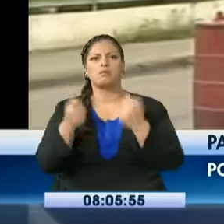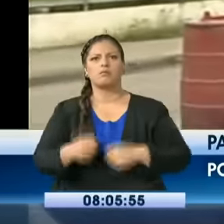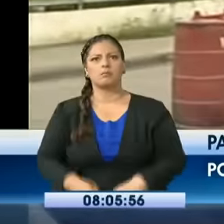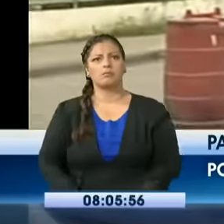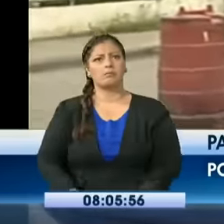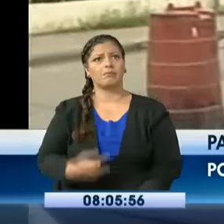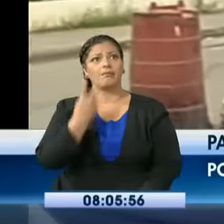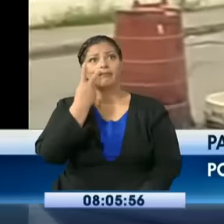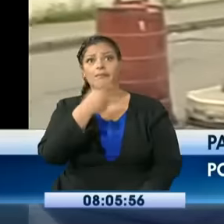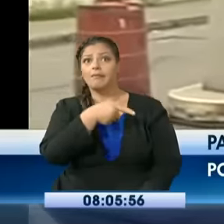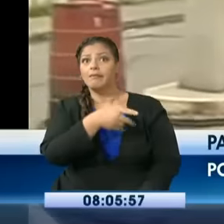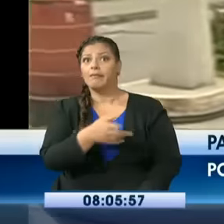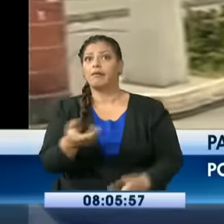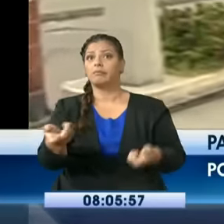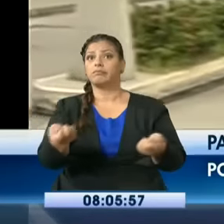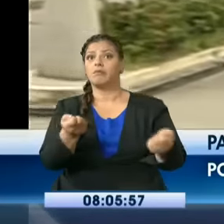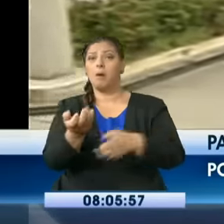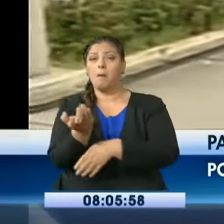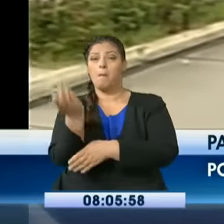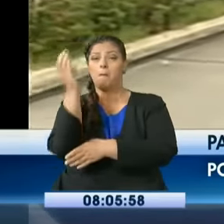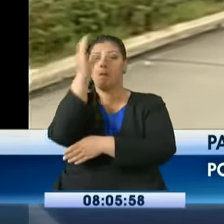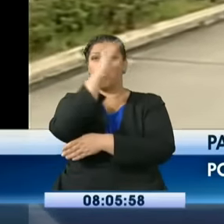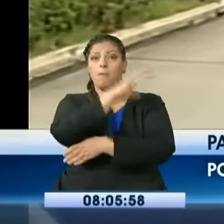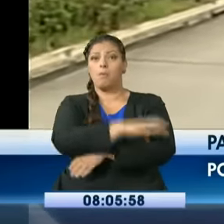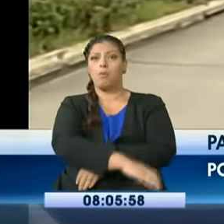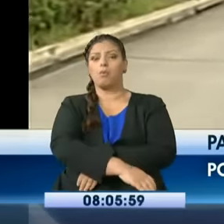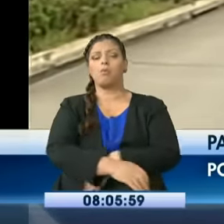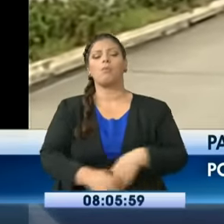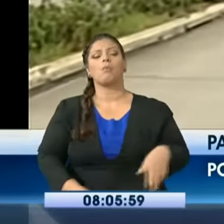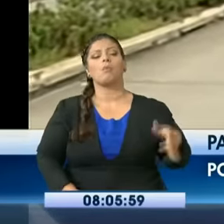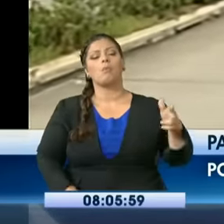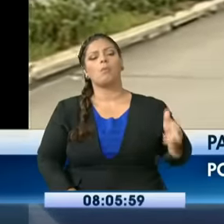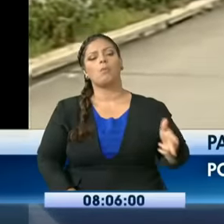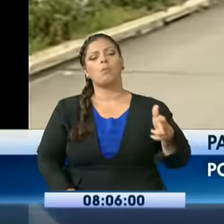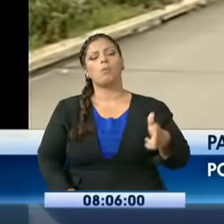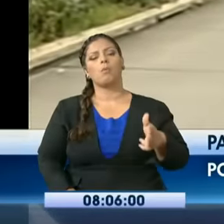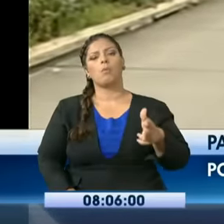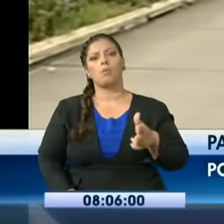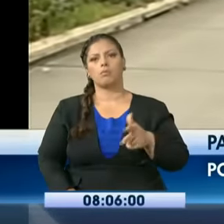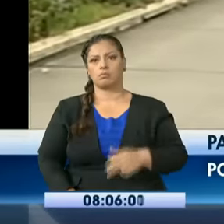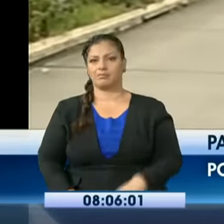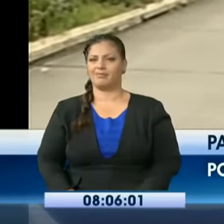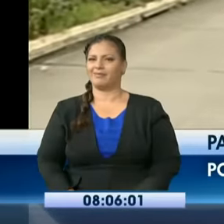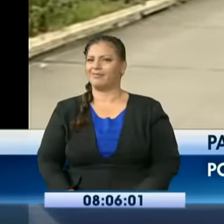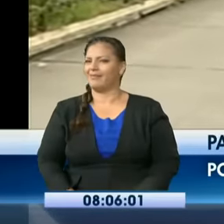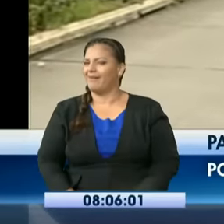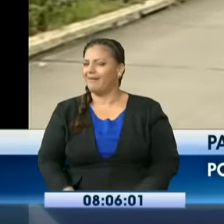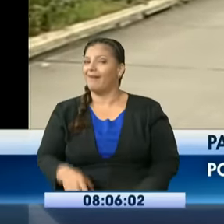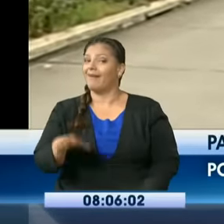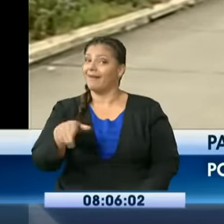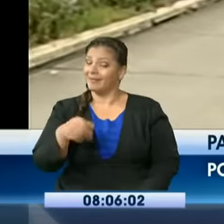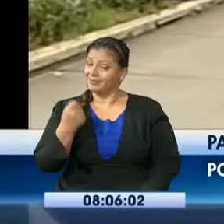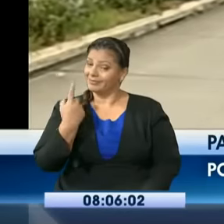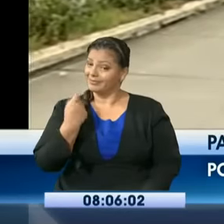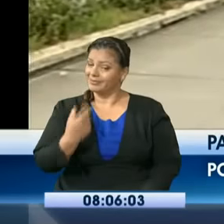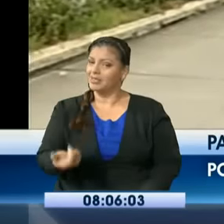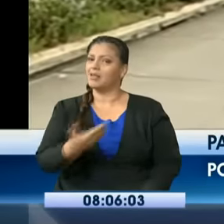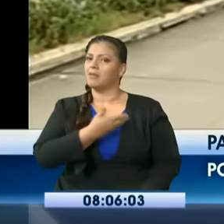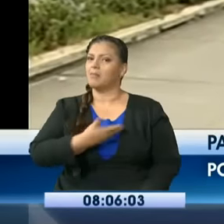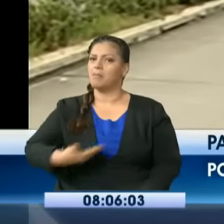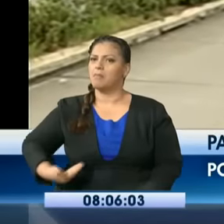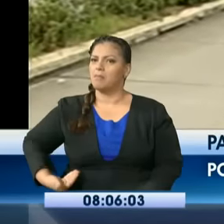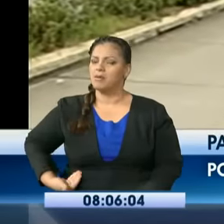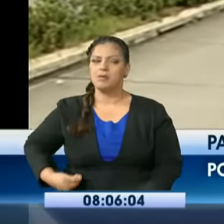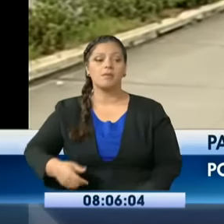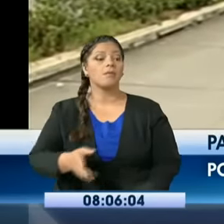lucran cobrándoles el $5 la noche por estar parqueado. Y en la volqueta que no vale, súmele $5 por día y noche